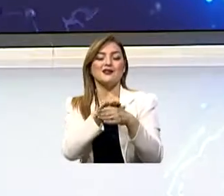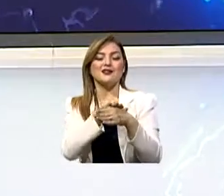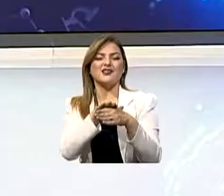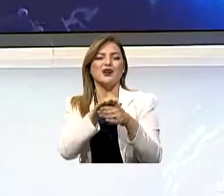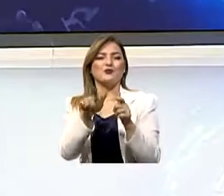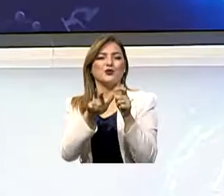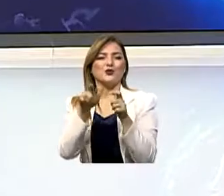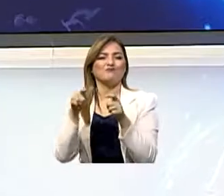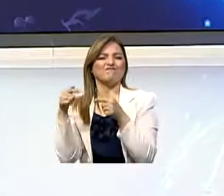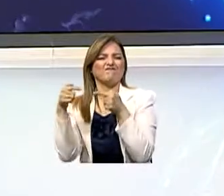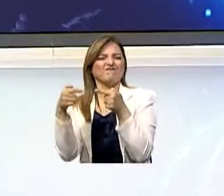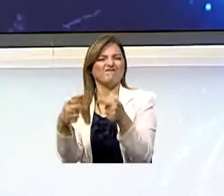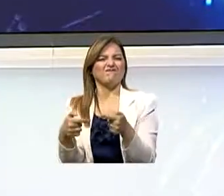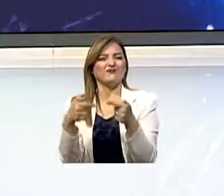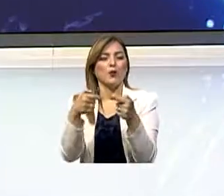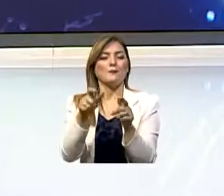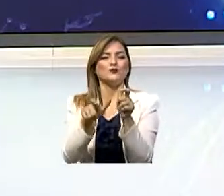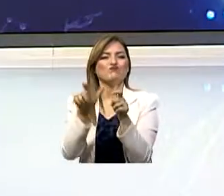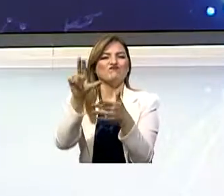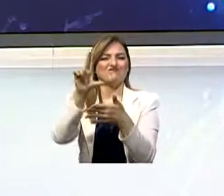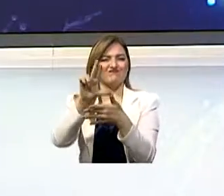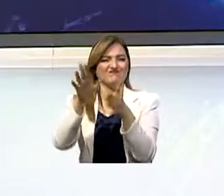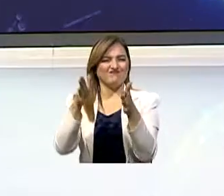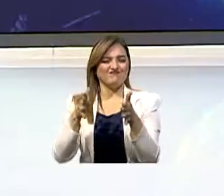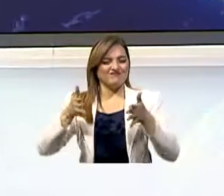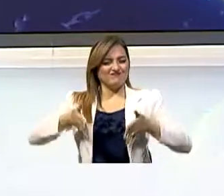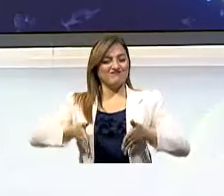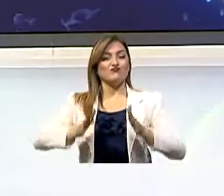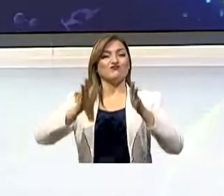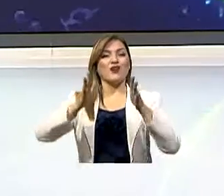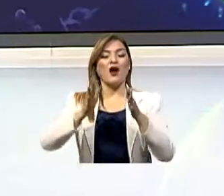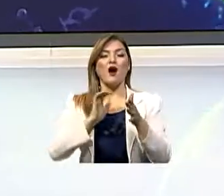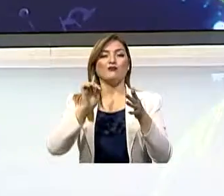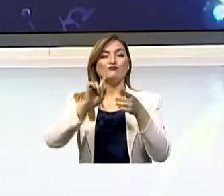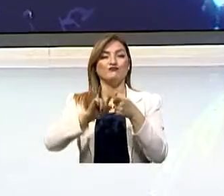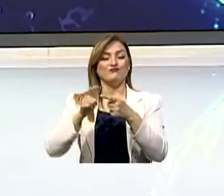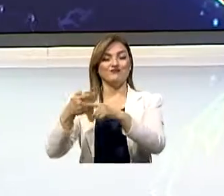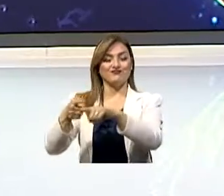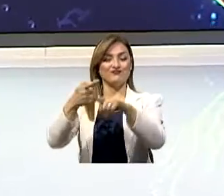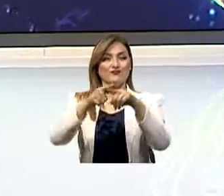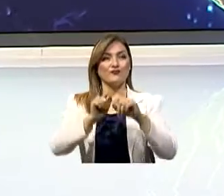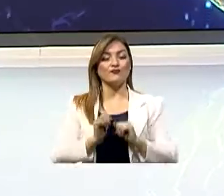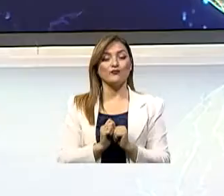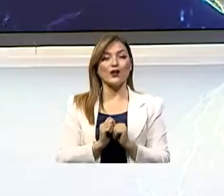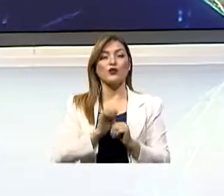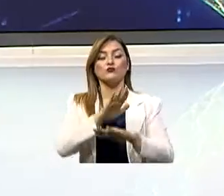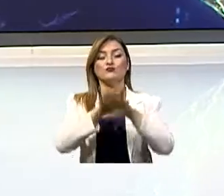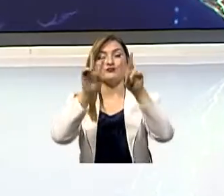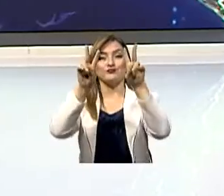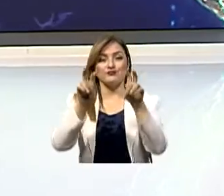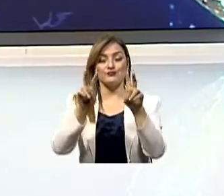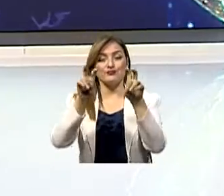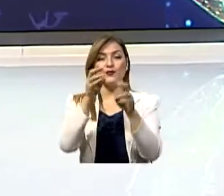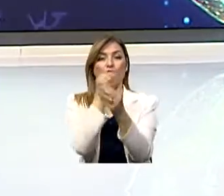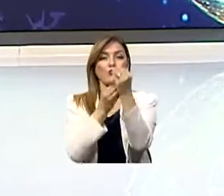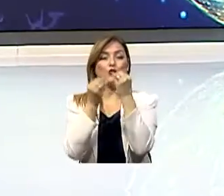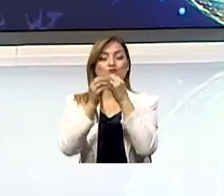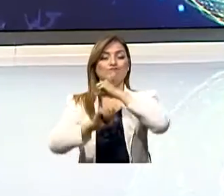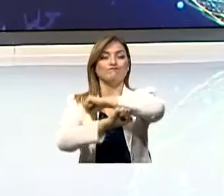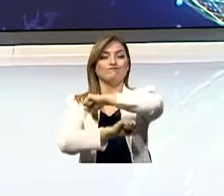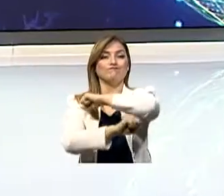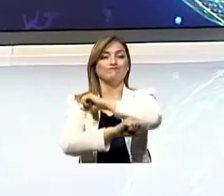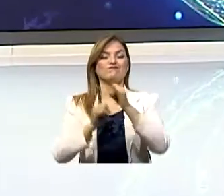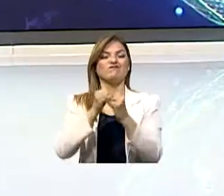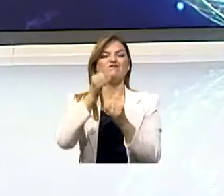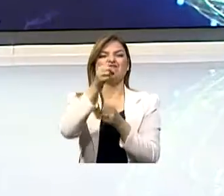personas de origen vean ustedes que desde el punto de vista de la alimentación es fundamental en los últimos 50 años